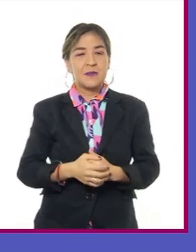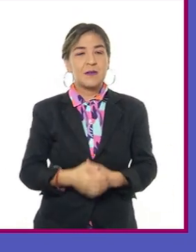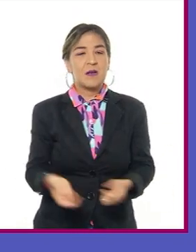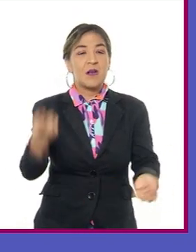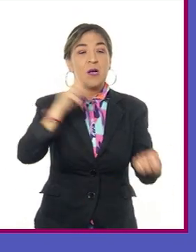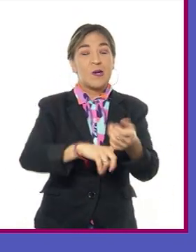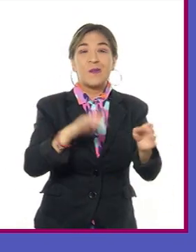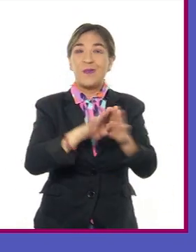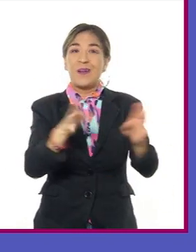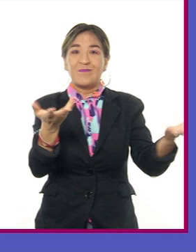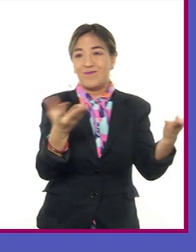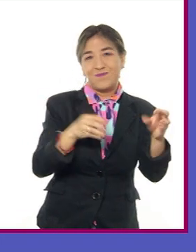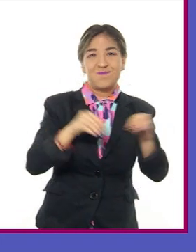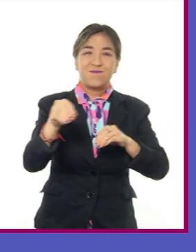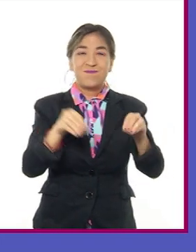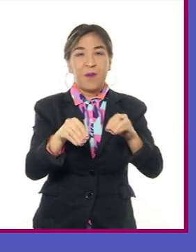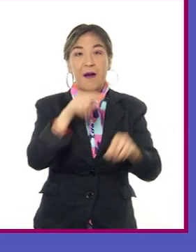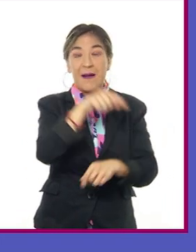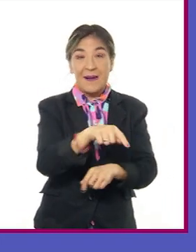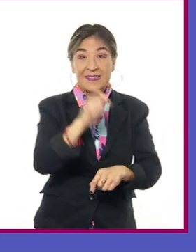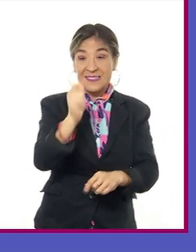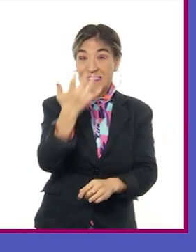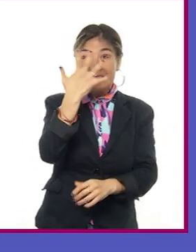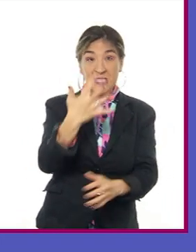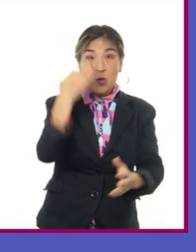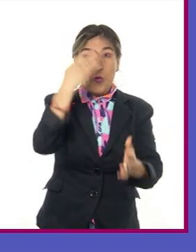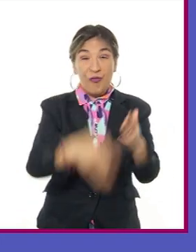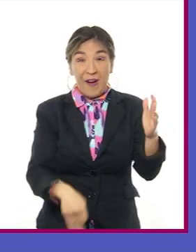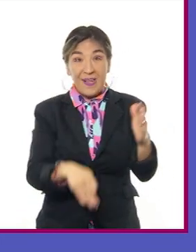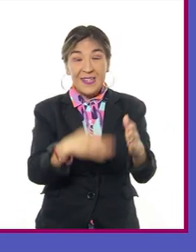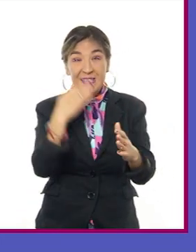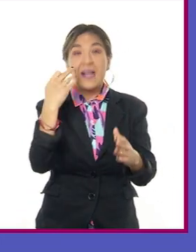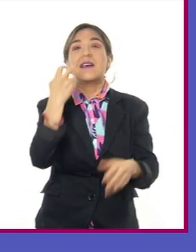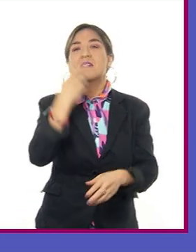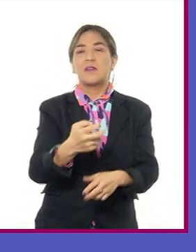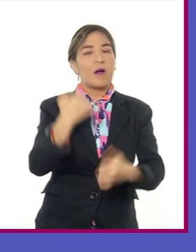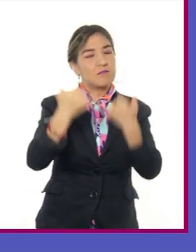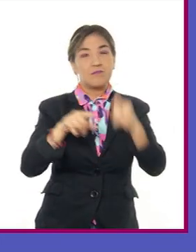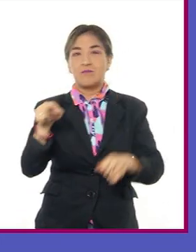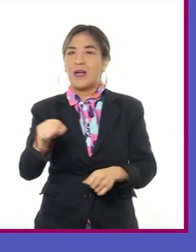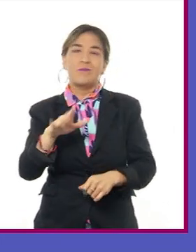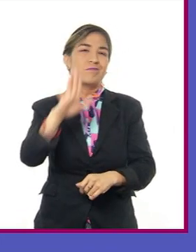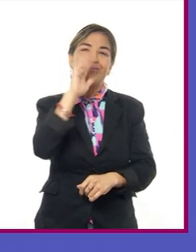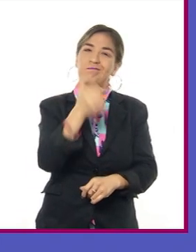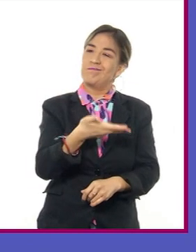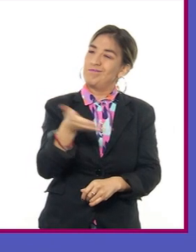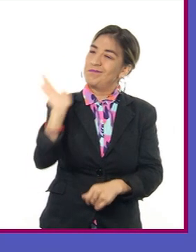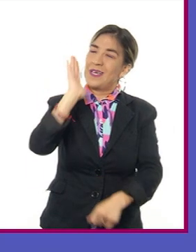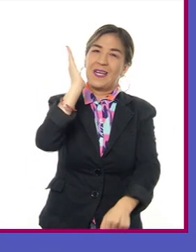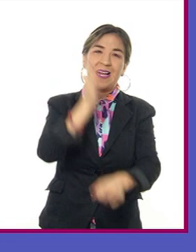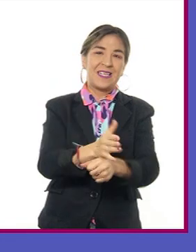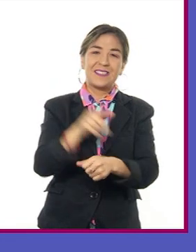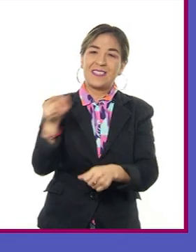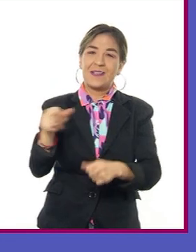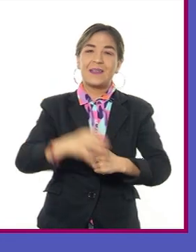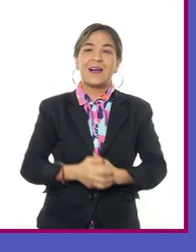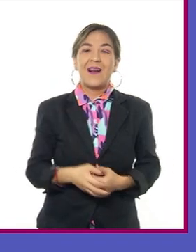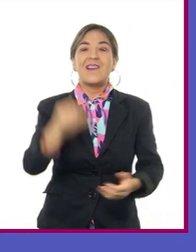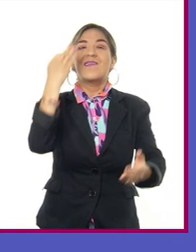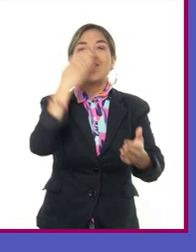del jugador. A las 5 faltas personales, el jugador ya no puede seguir en el juego.